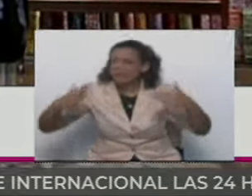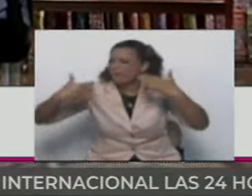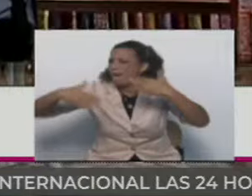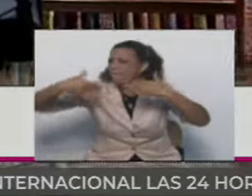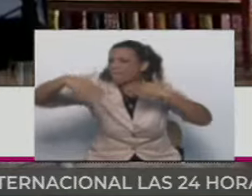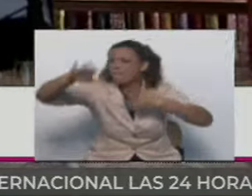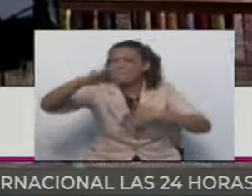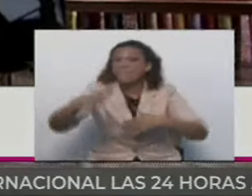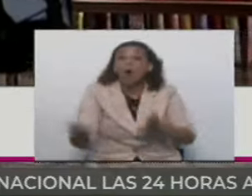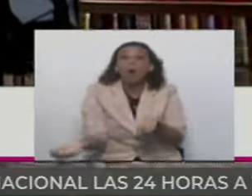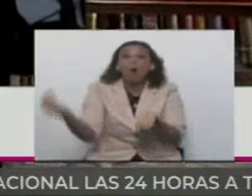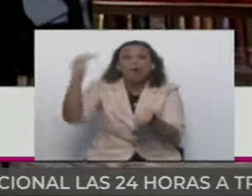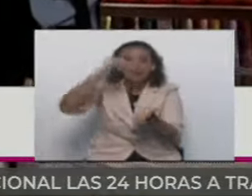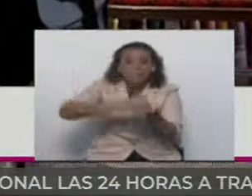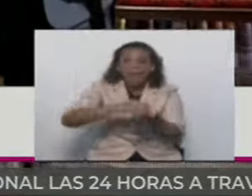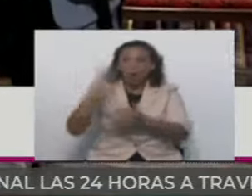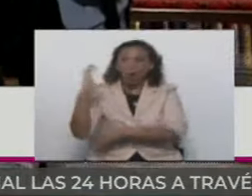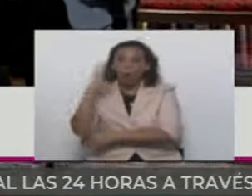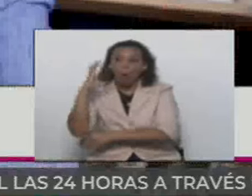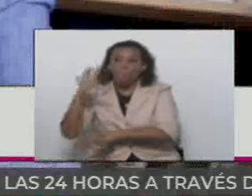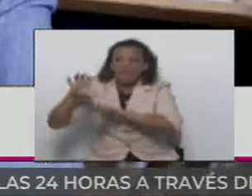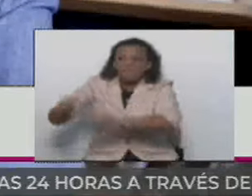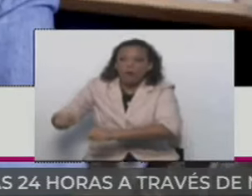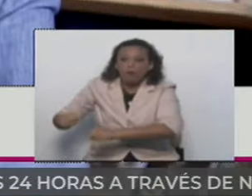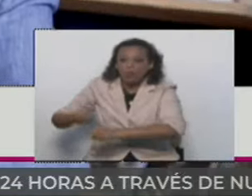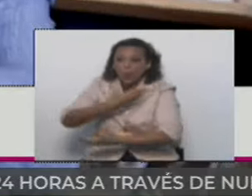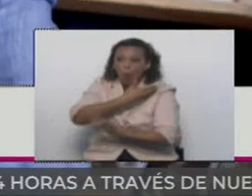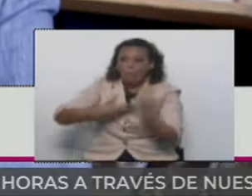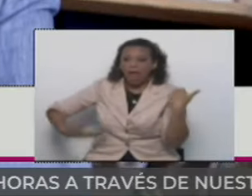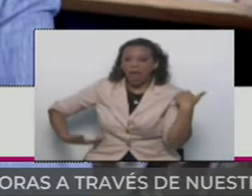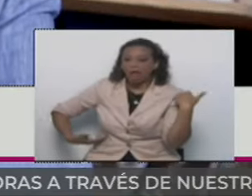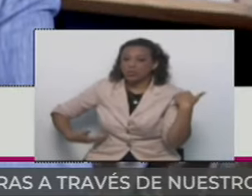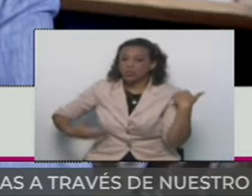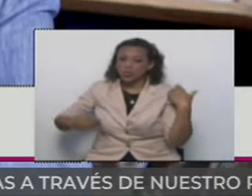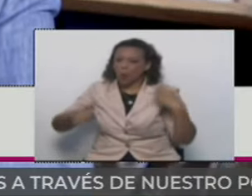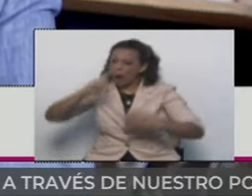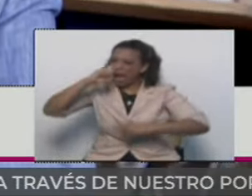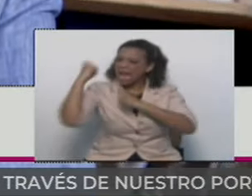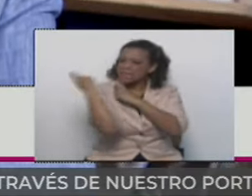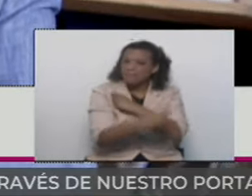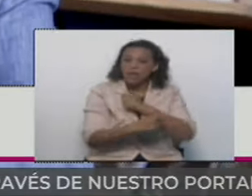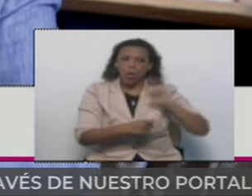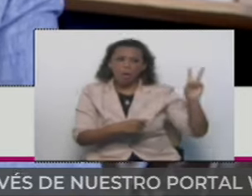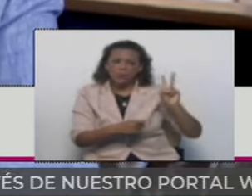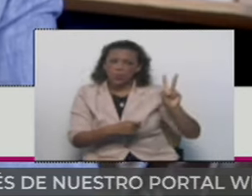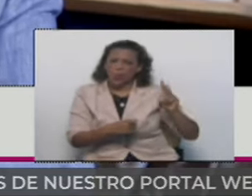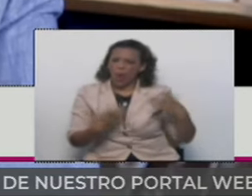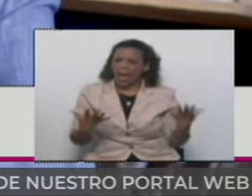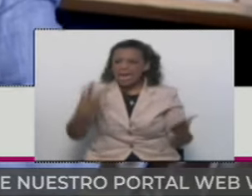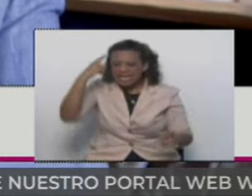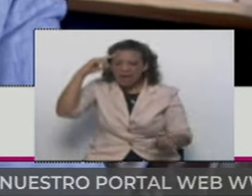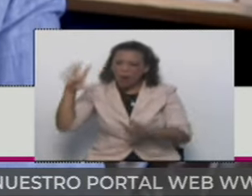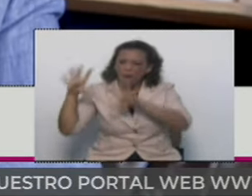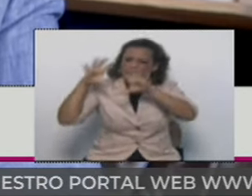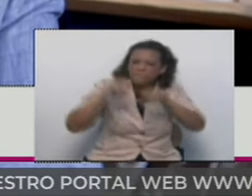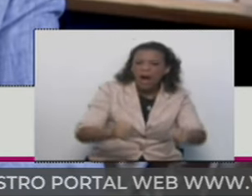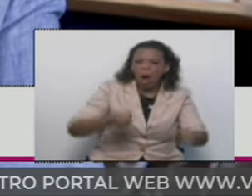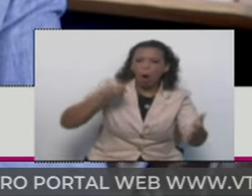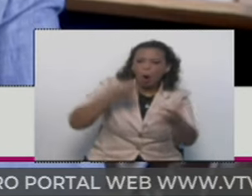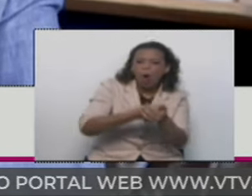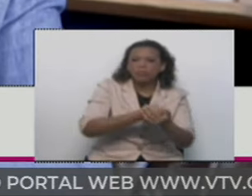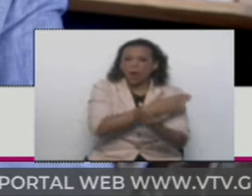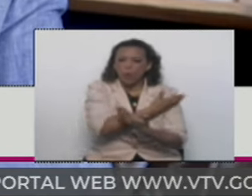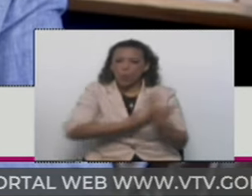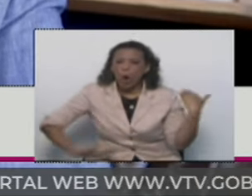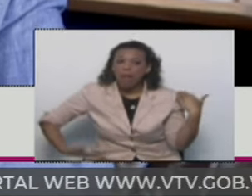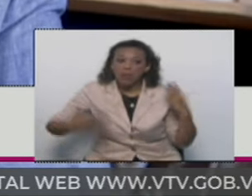quieren volver a recuperar Colombia. Un gobierno totalmente enemigo en Colombia, que instalen después de un golpe de Estado o